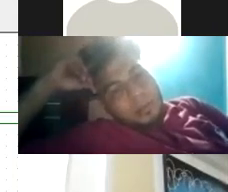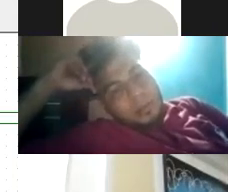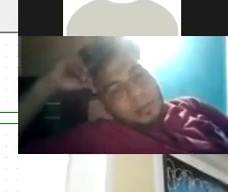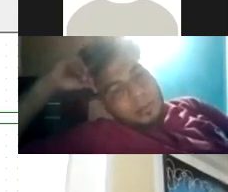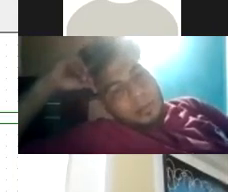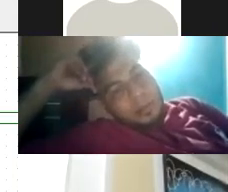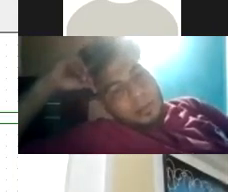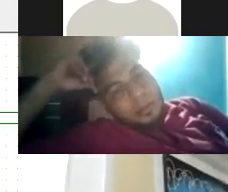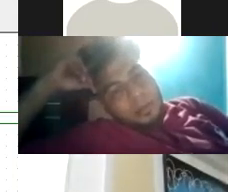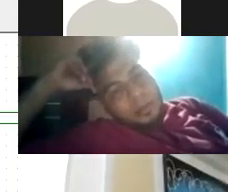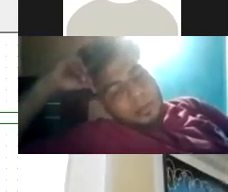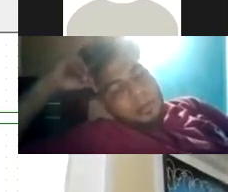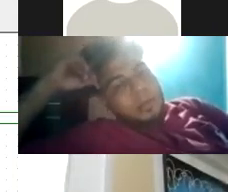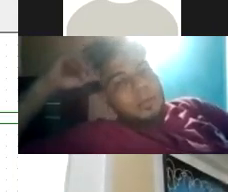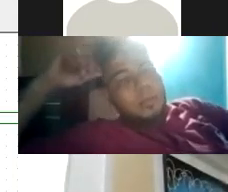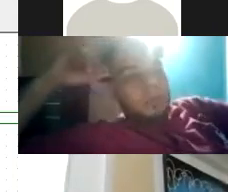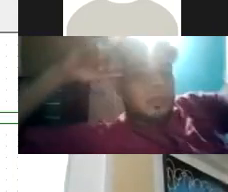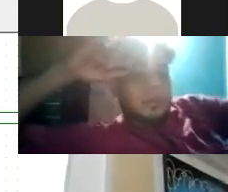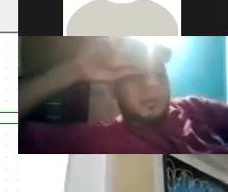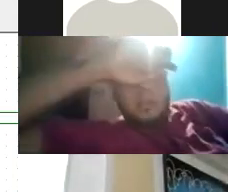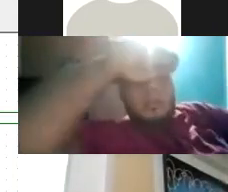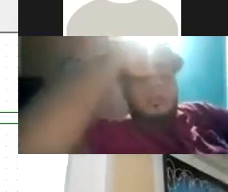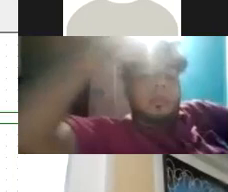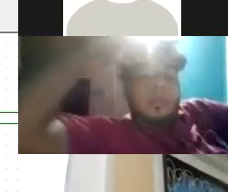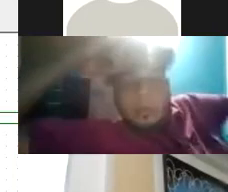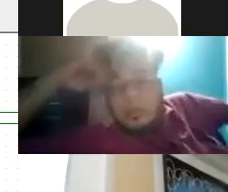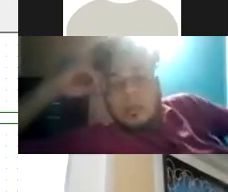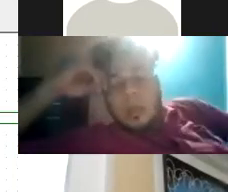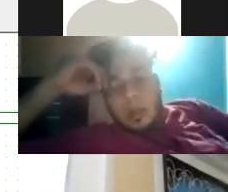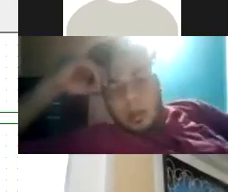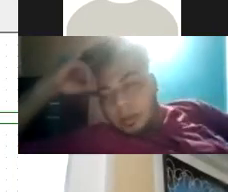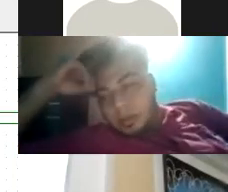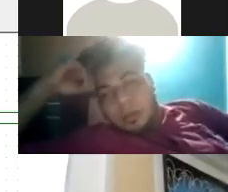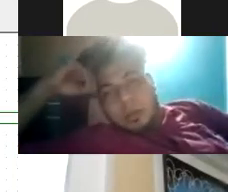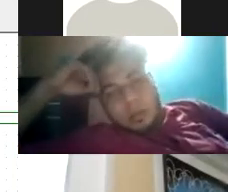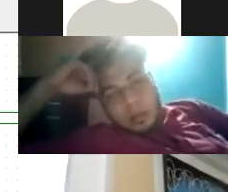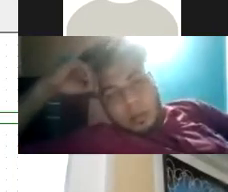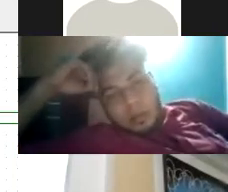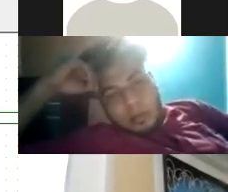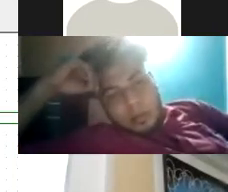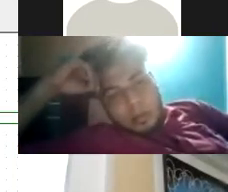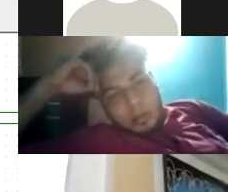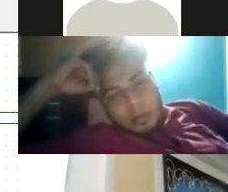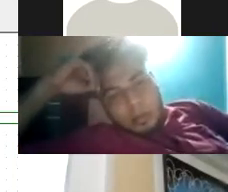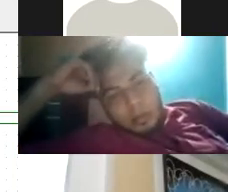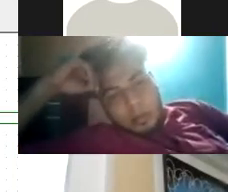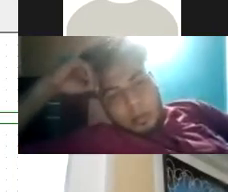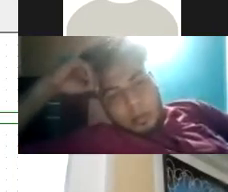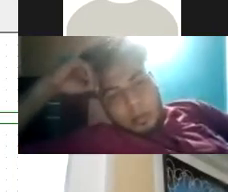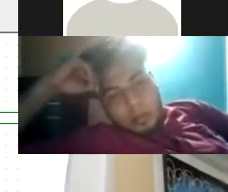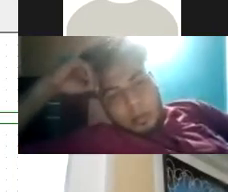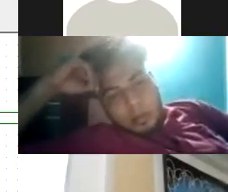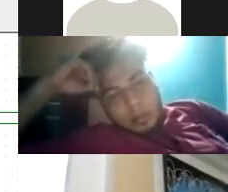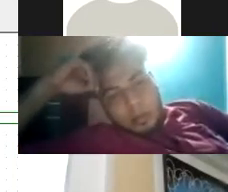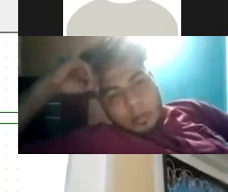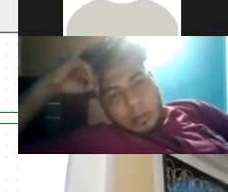Espero el tiempo y al tiempo que yo coloque, aquí se dan cuenta aquí como está marcado el